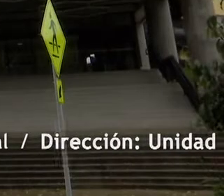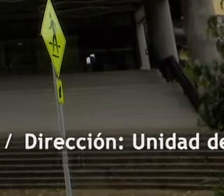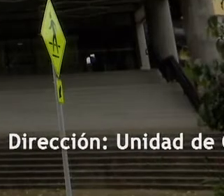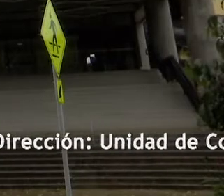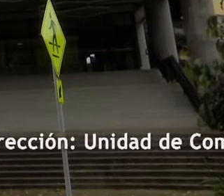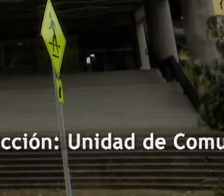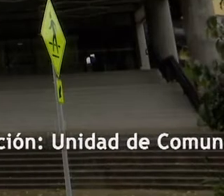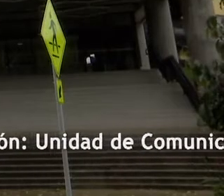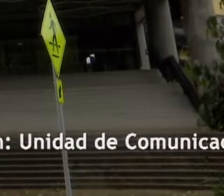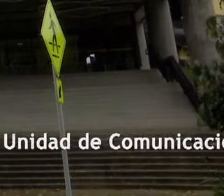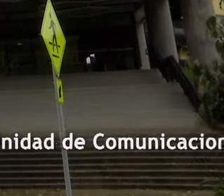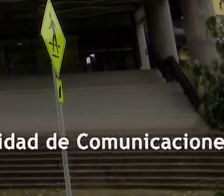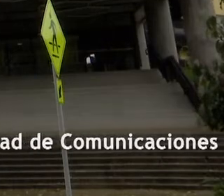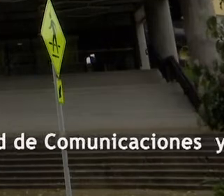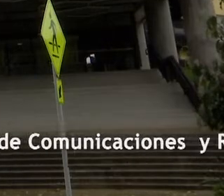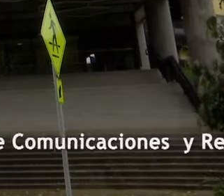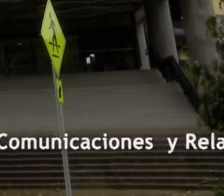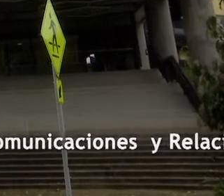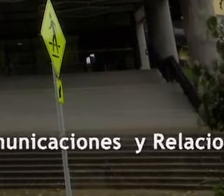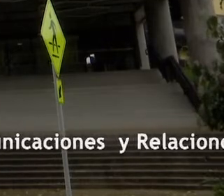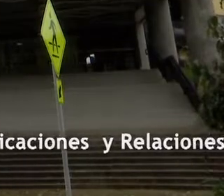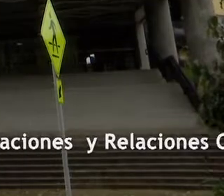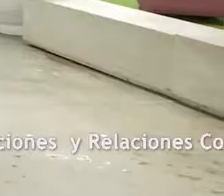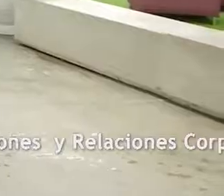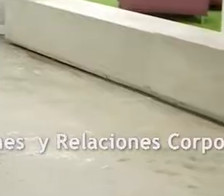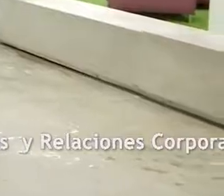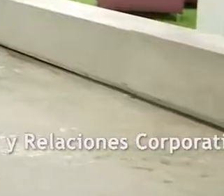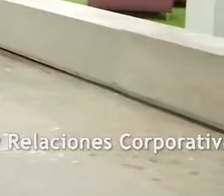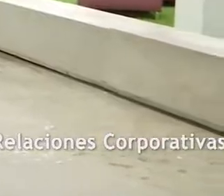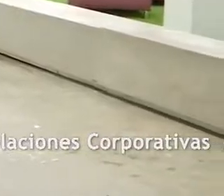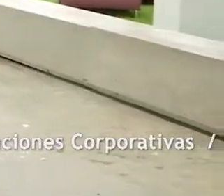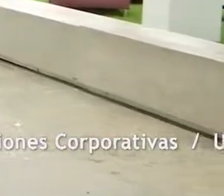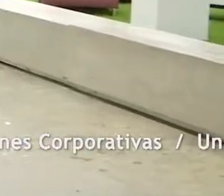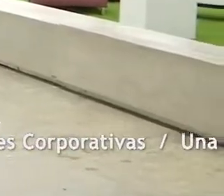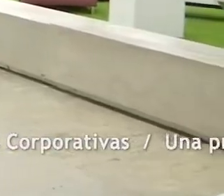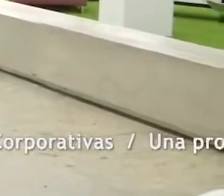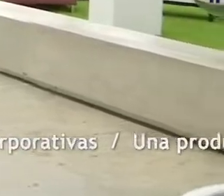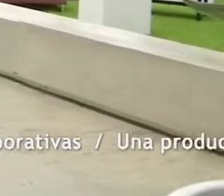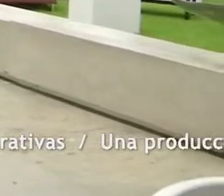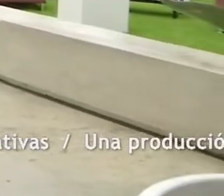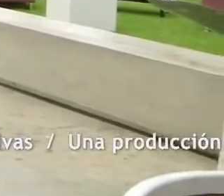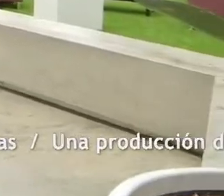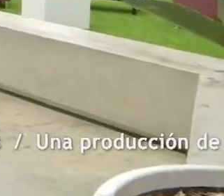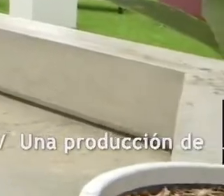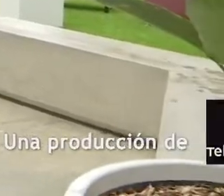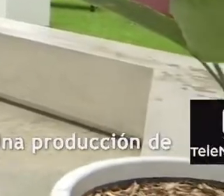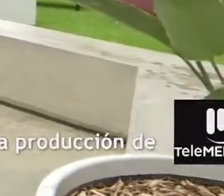Thank you.